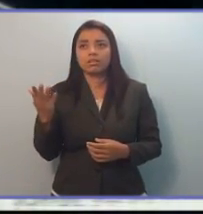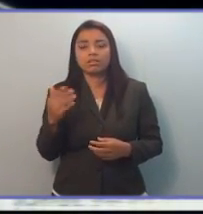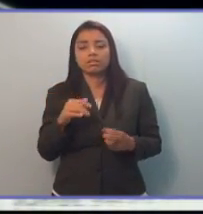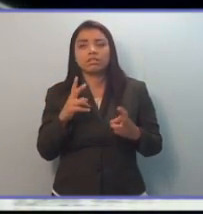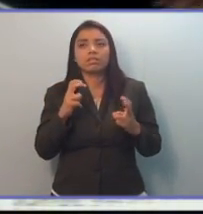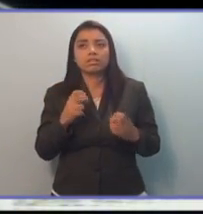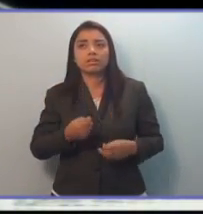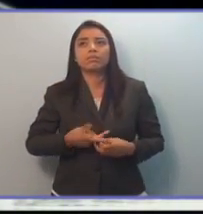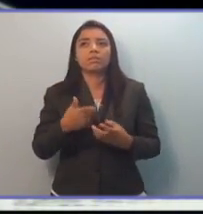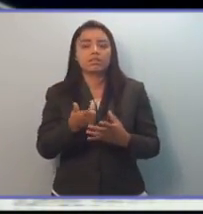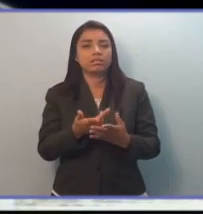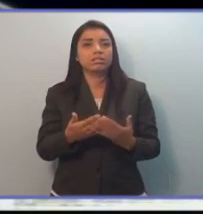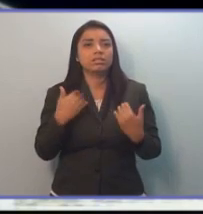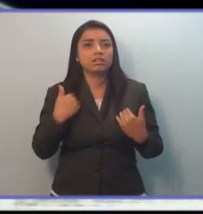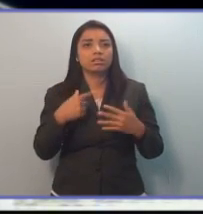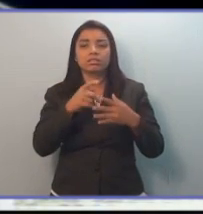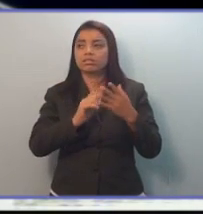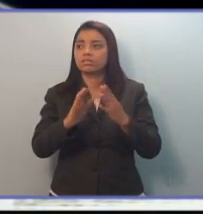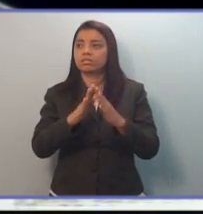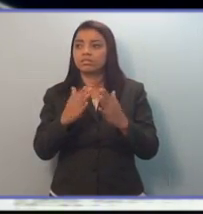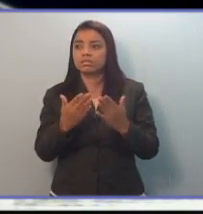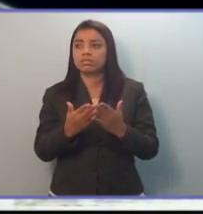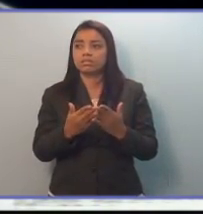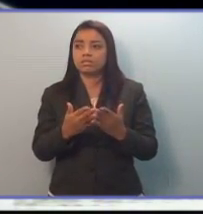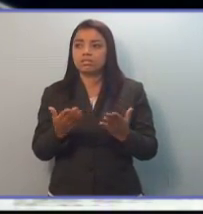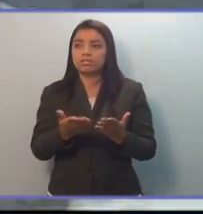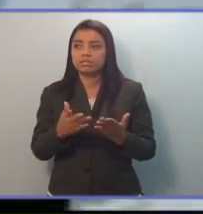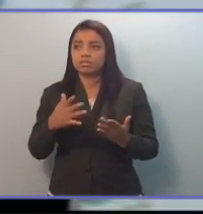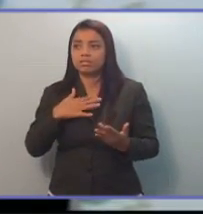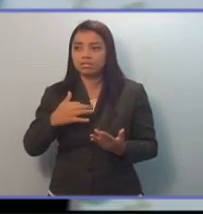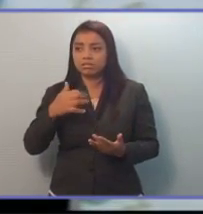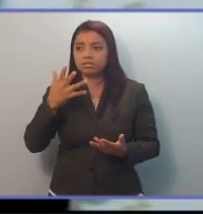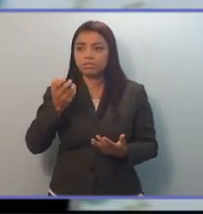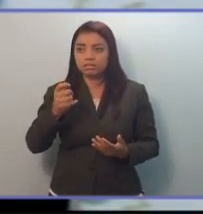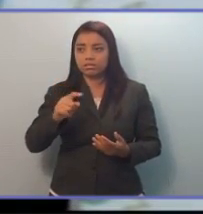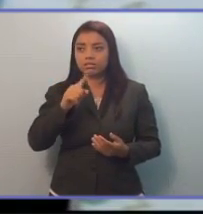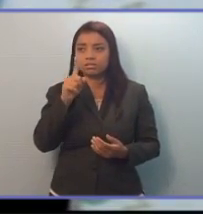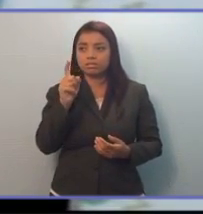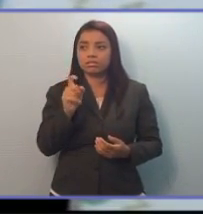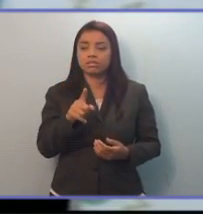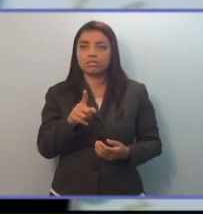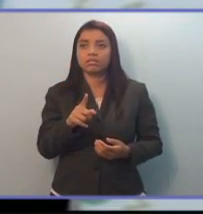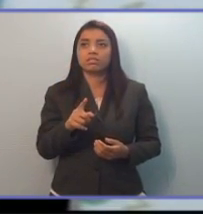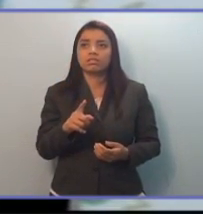sobre el derecho constitucional. Entonces yo quiero preguntar en esa línea.